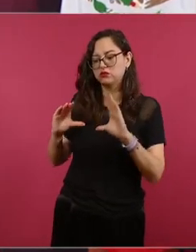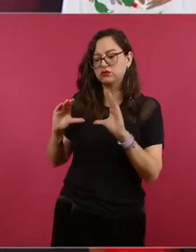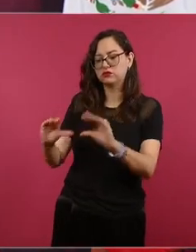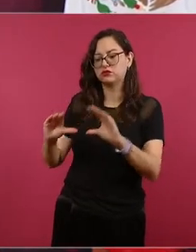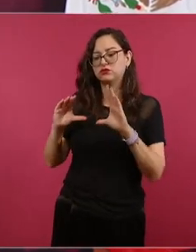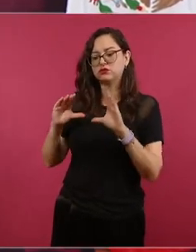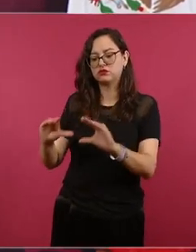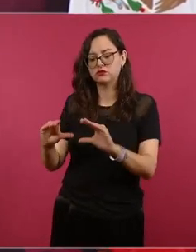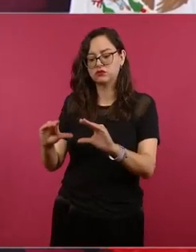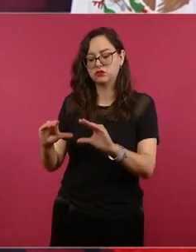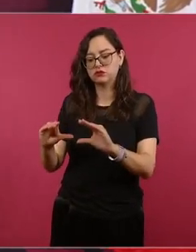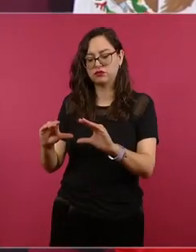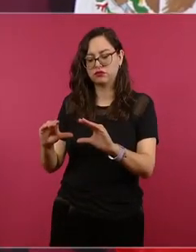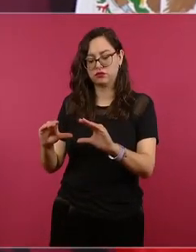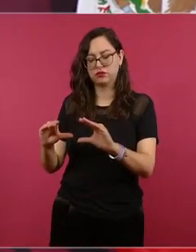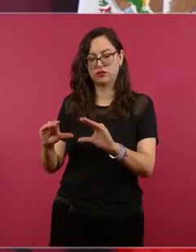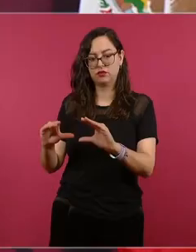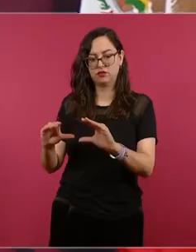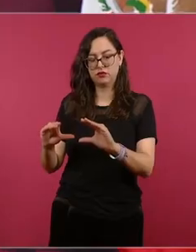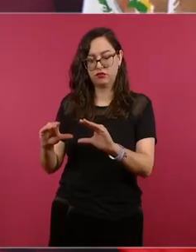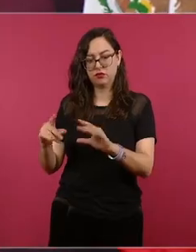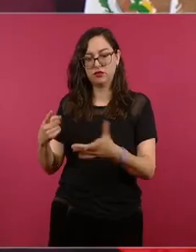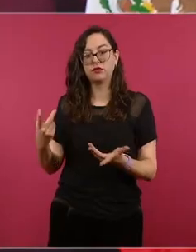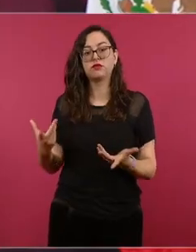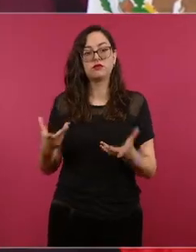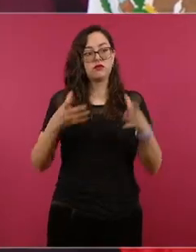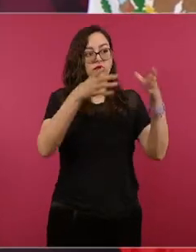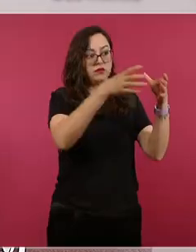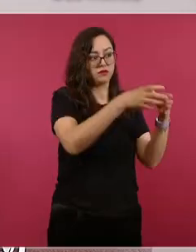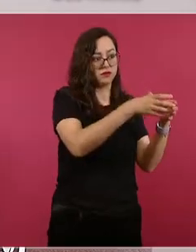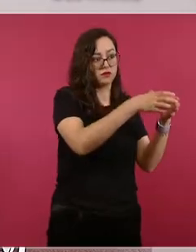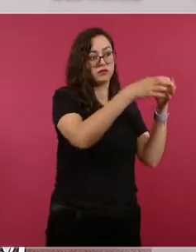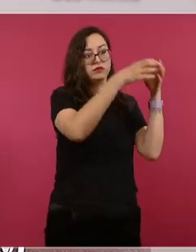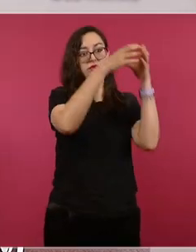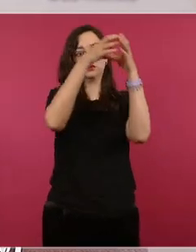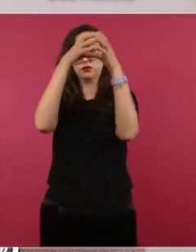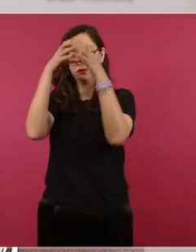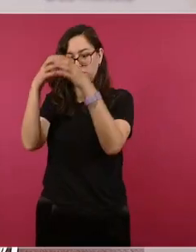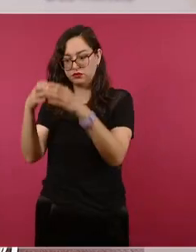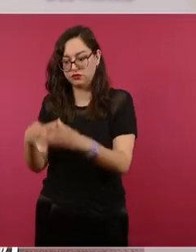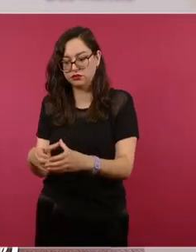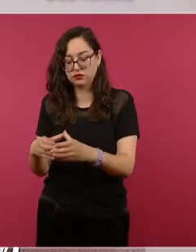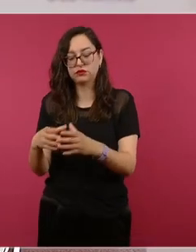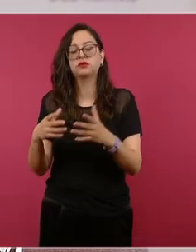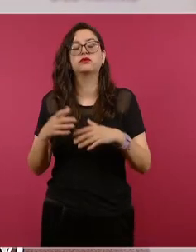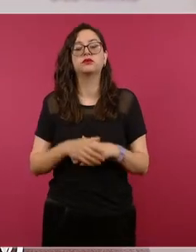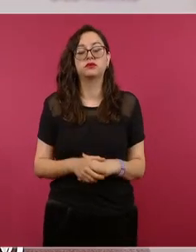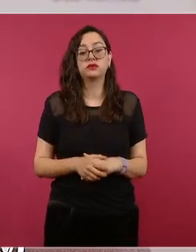y desde la Embajada de Estados Unidos en la Ciudad de México.